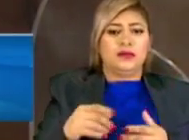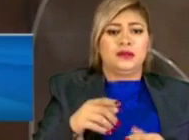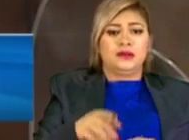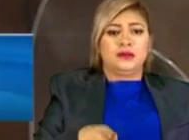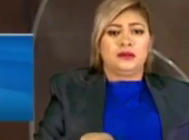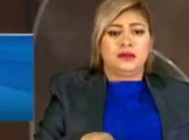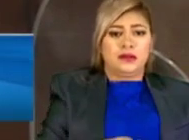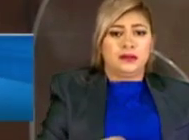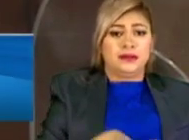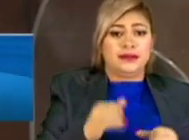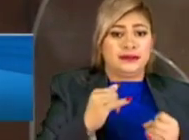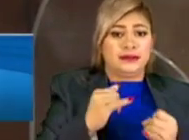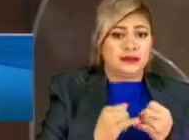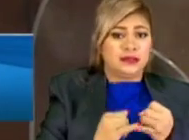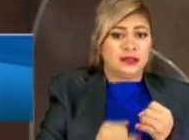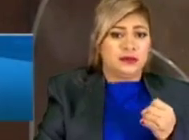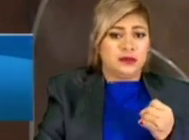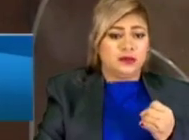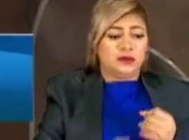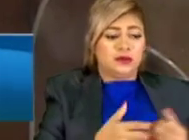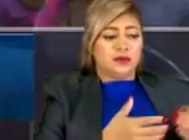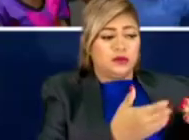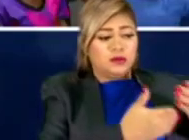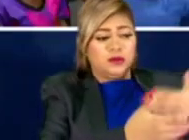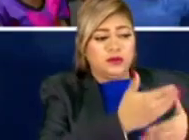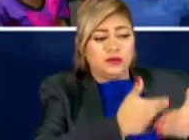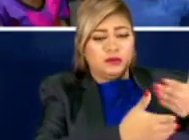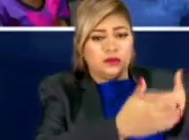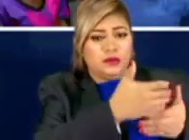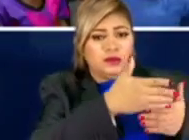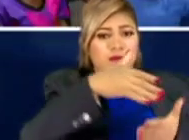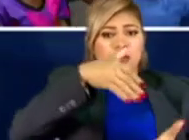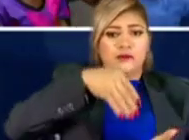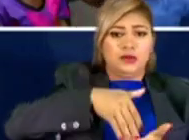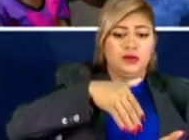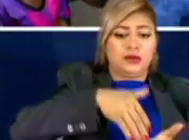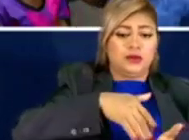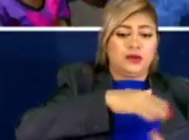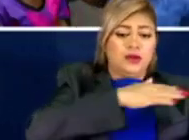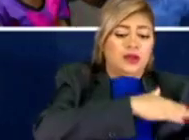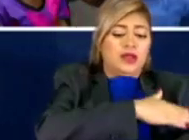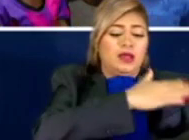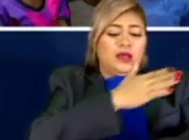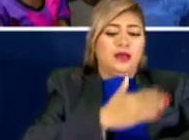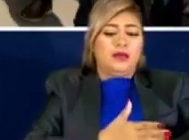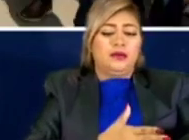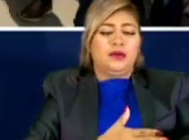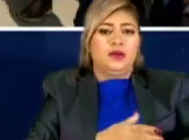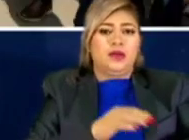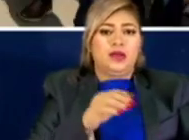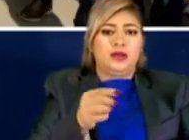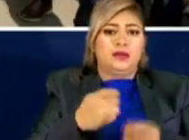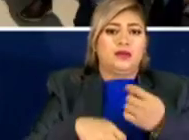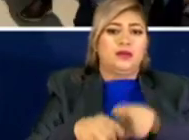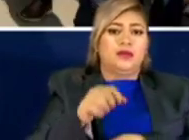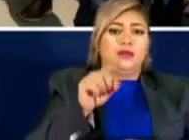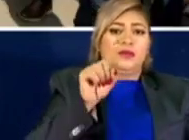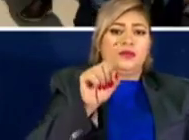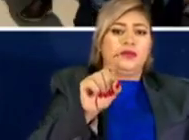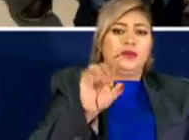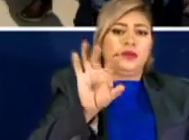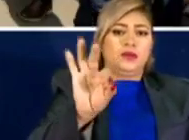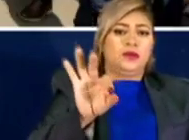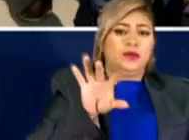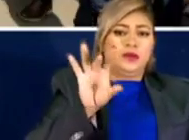Se terminó la construcción y equipamiento del Centro de Convenciones de Amador, una inversión de 208 millones de balboas.